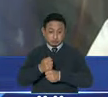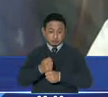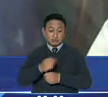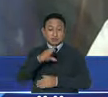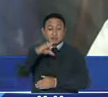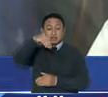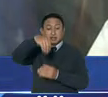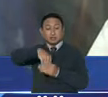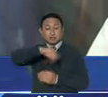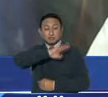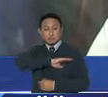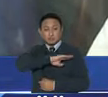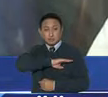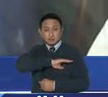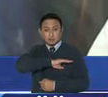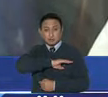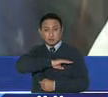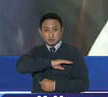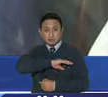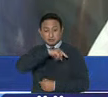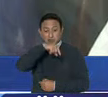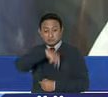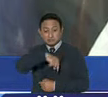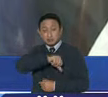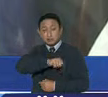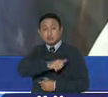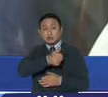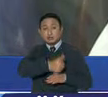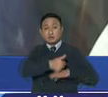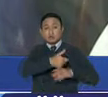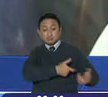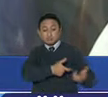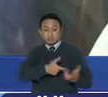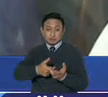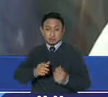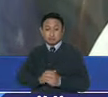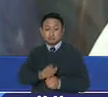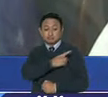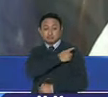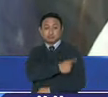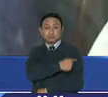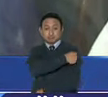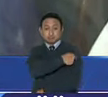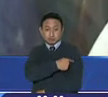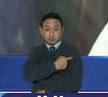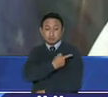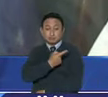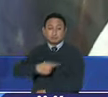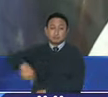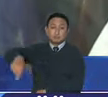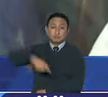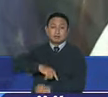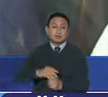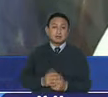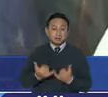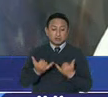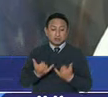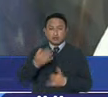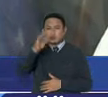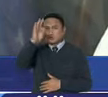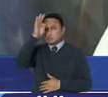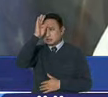sistema metropolitano, contar con los otros actores. Bomberos, Cruz Roja, el mapeo de actores, cómo estamos con los